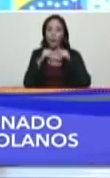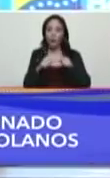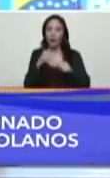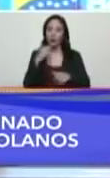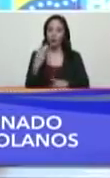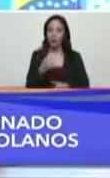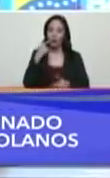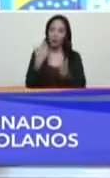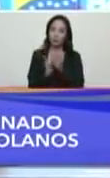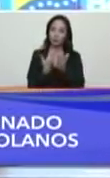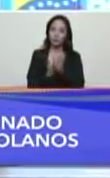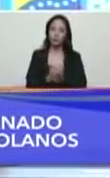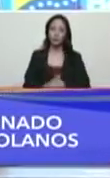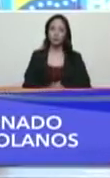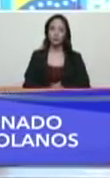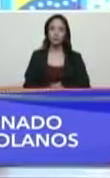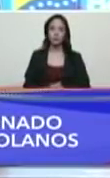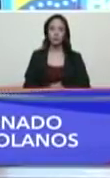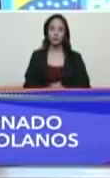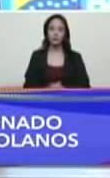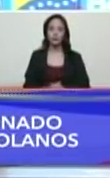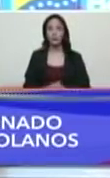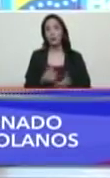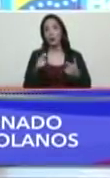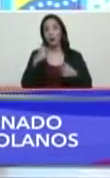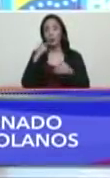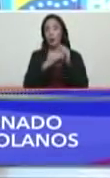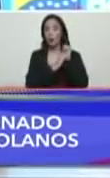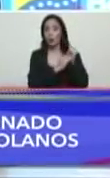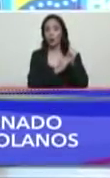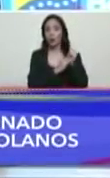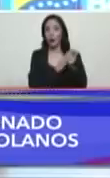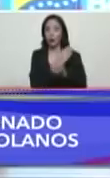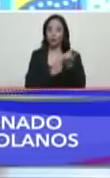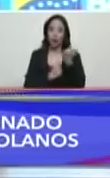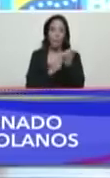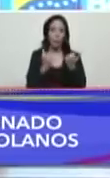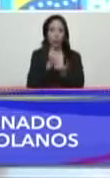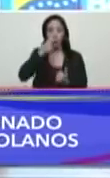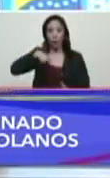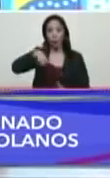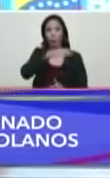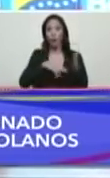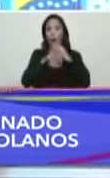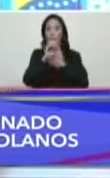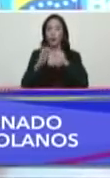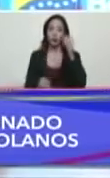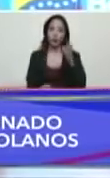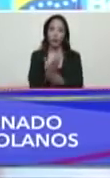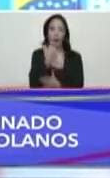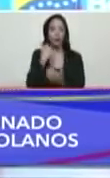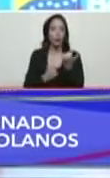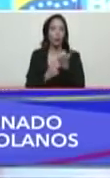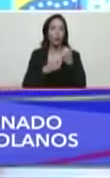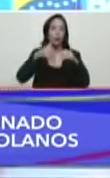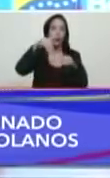consolidada, y tenemos un liderazgo ratificado por el pueblo el 20 de mayo con su